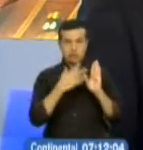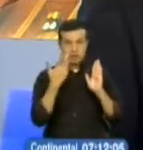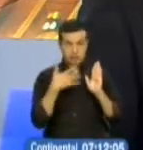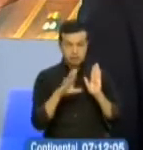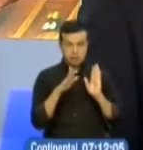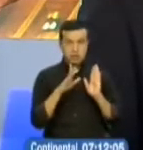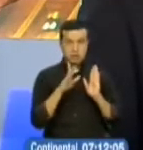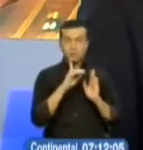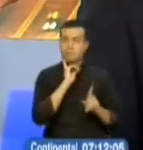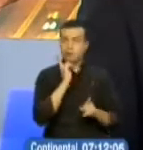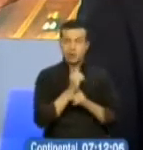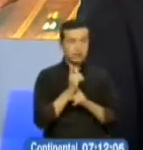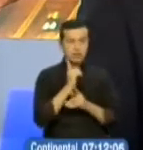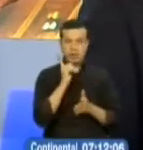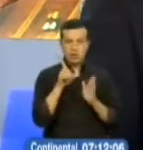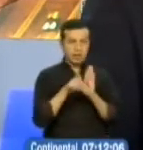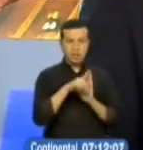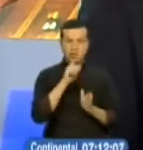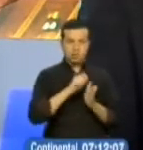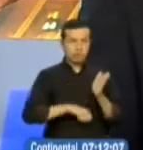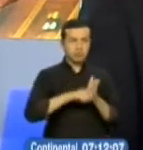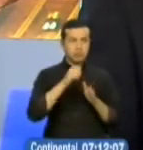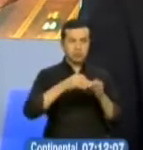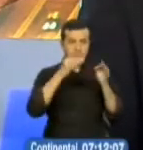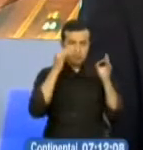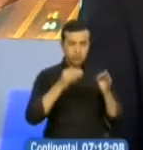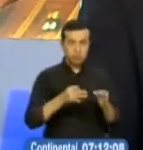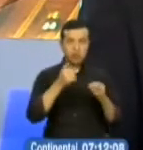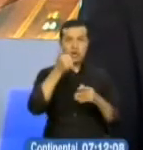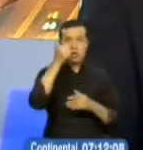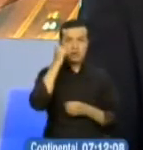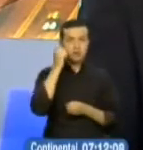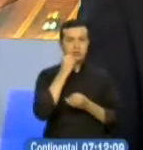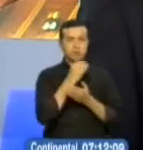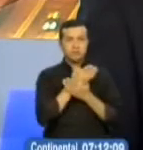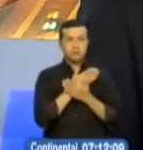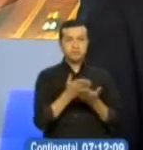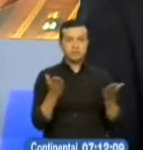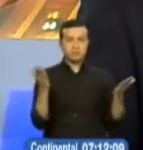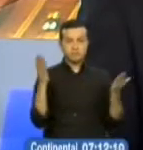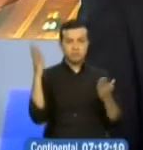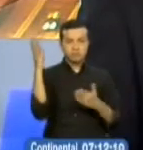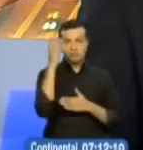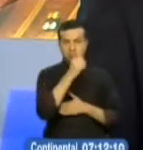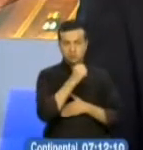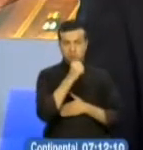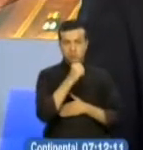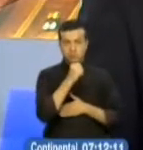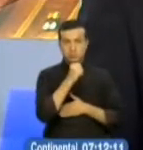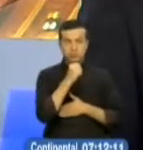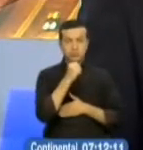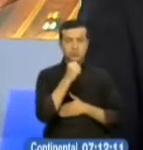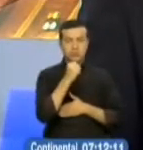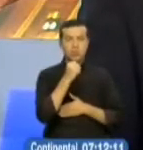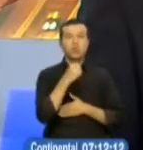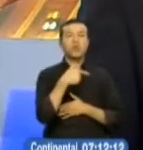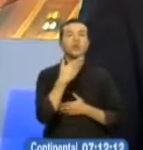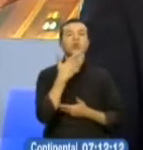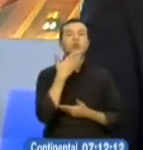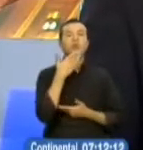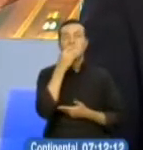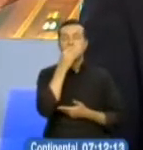el halo de legalidad y lo de ayer que reflejaría un también un halo de